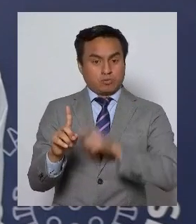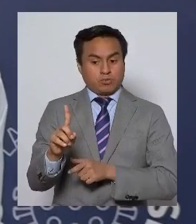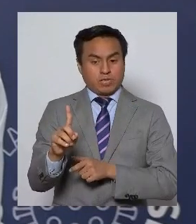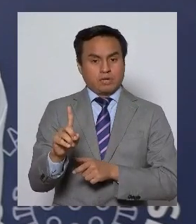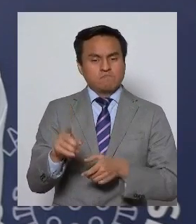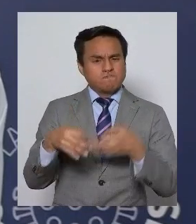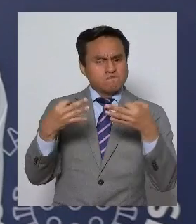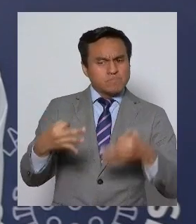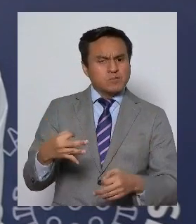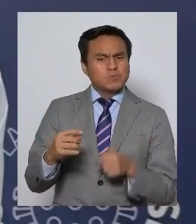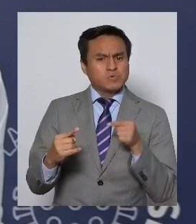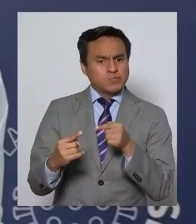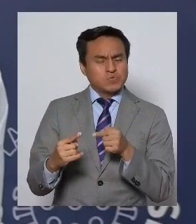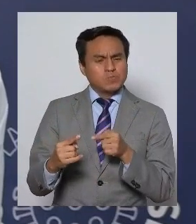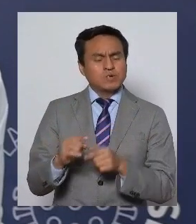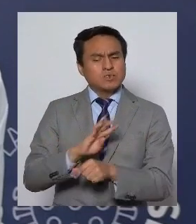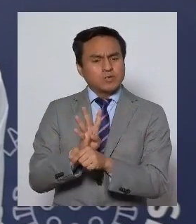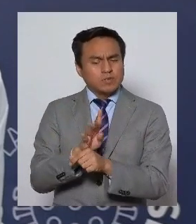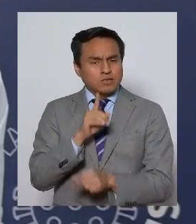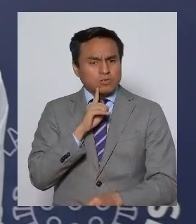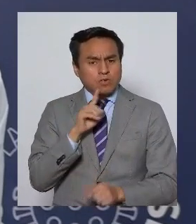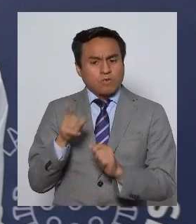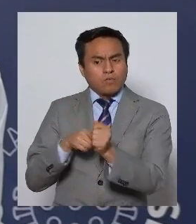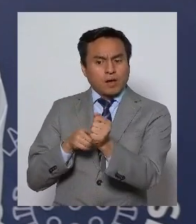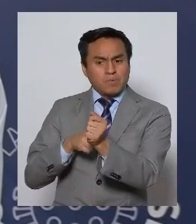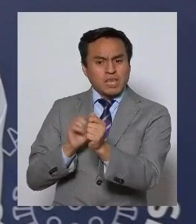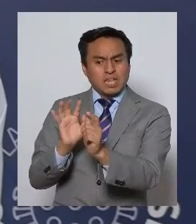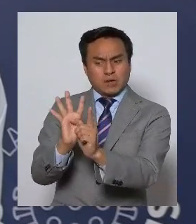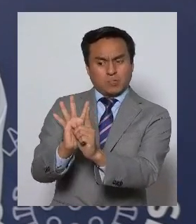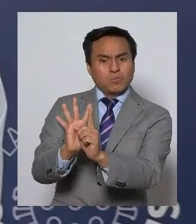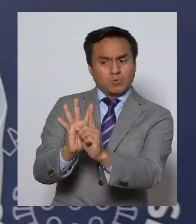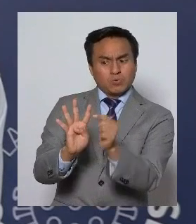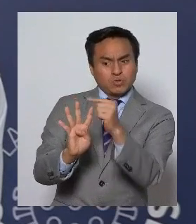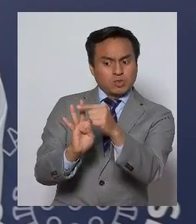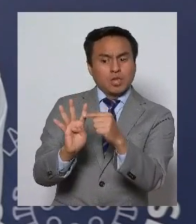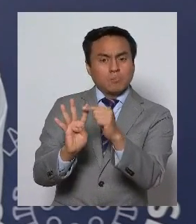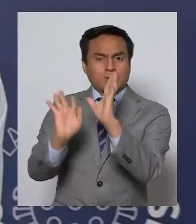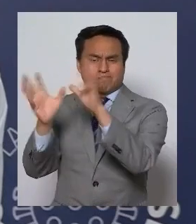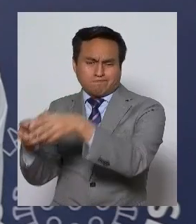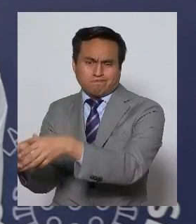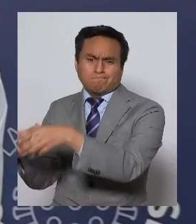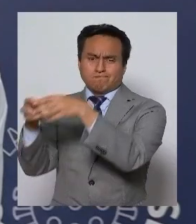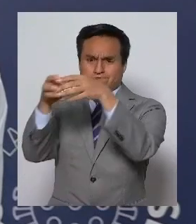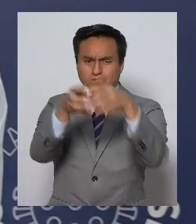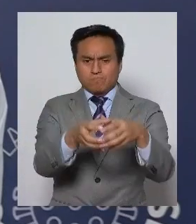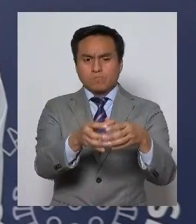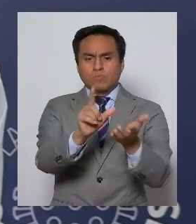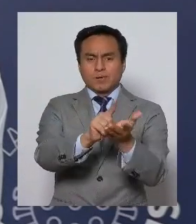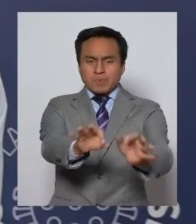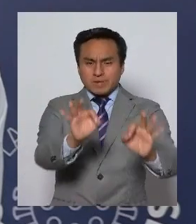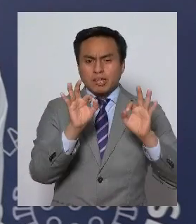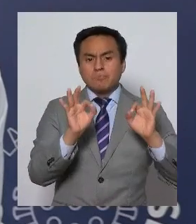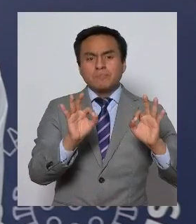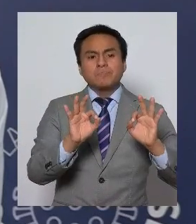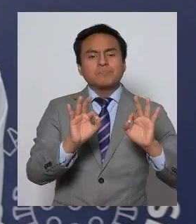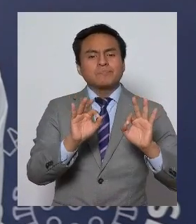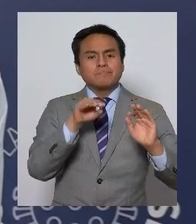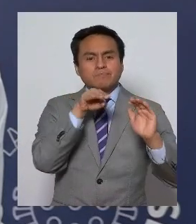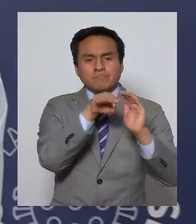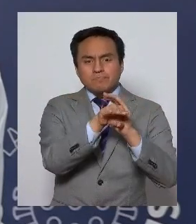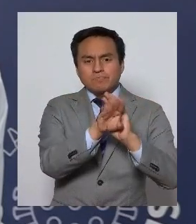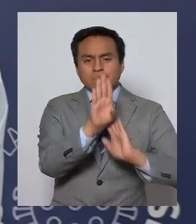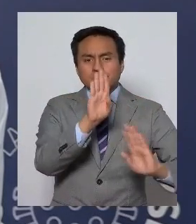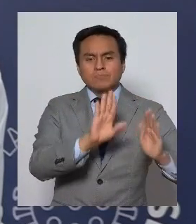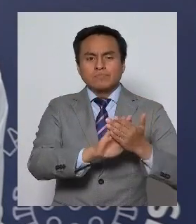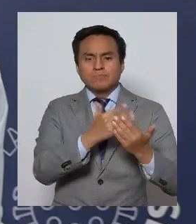caso confirmado junto a su familia, que son los contactos estrechos, puedan ser trasladados a estas residencias sanitarias donde van a